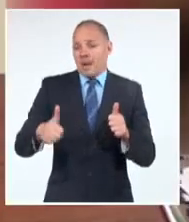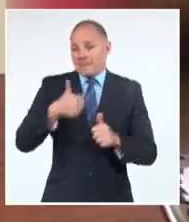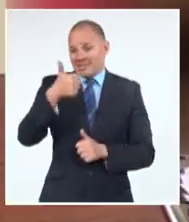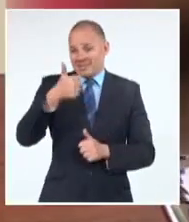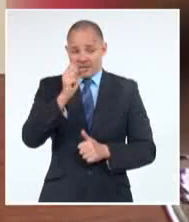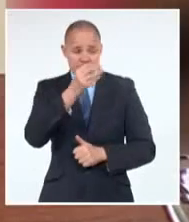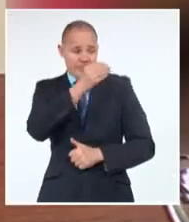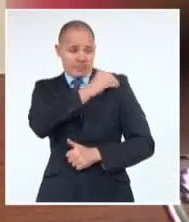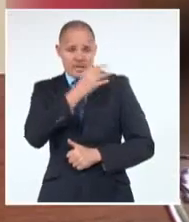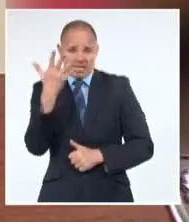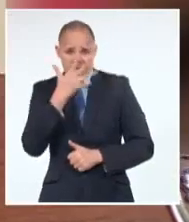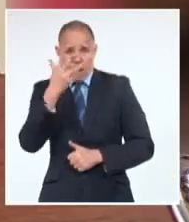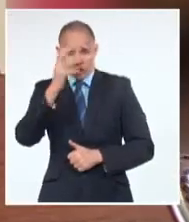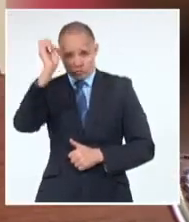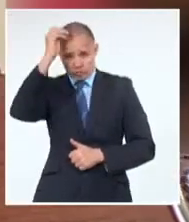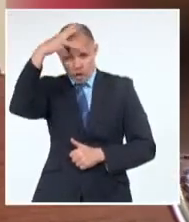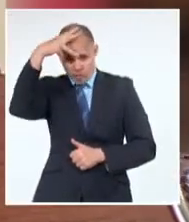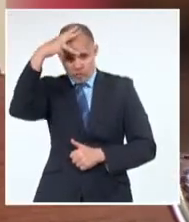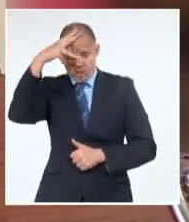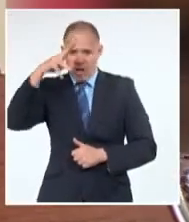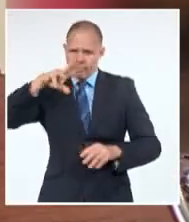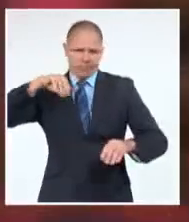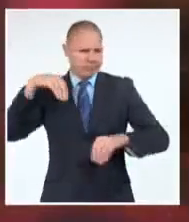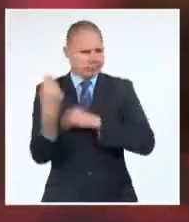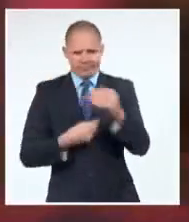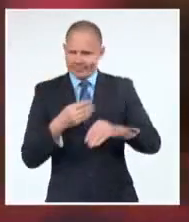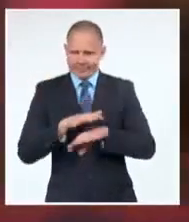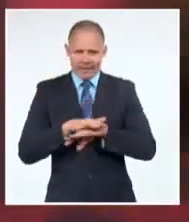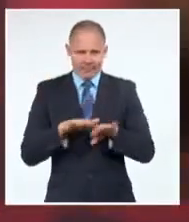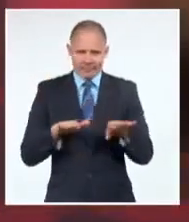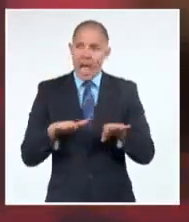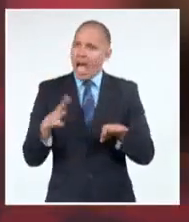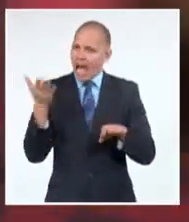esa política de acercamiento